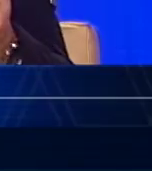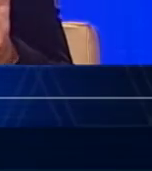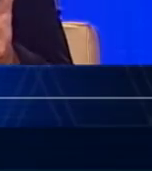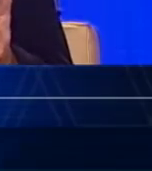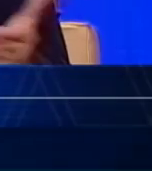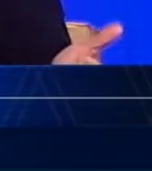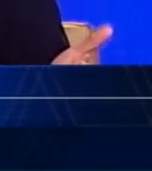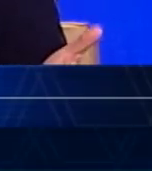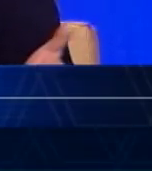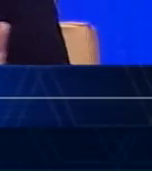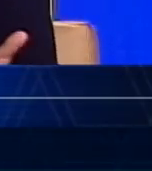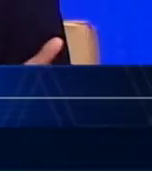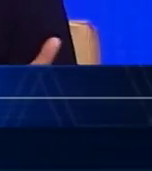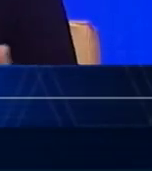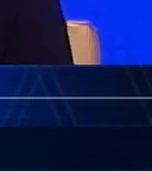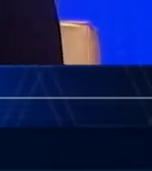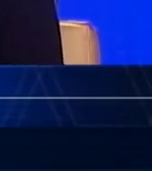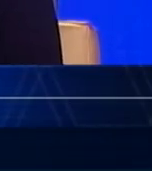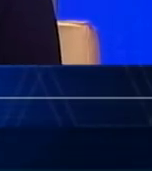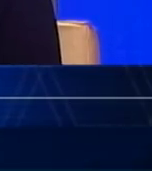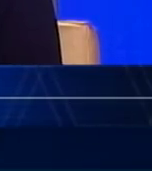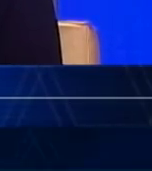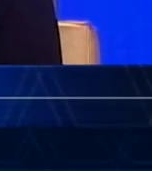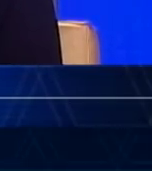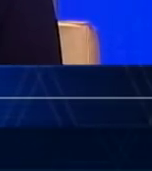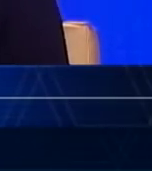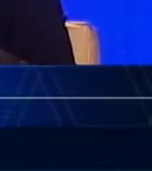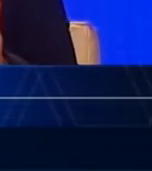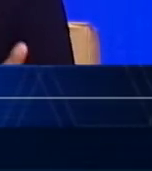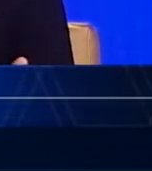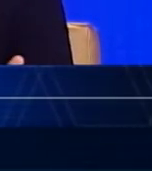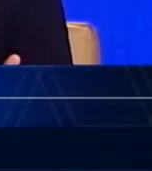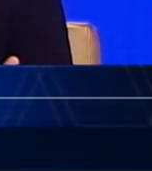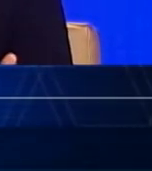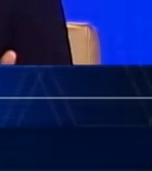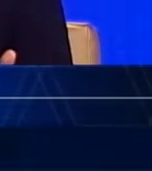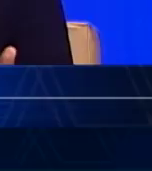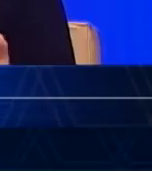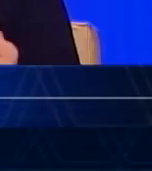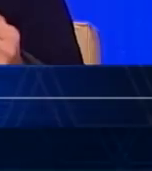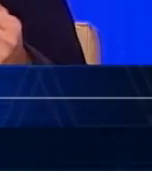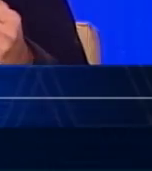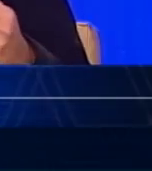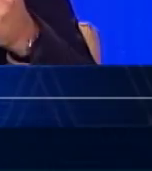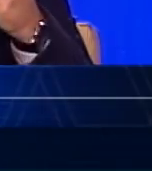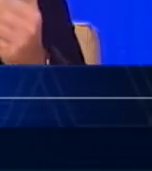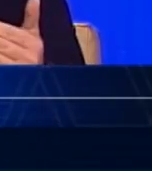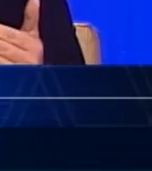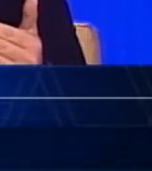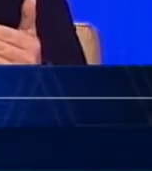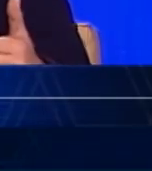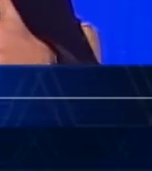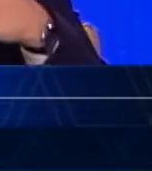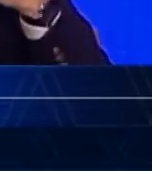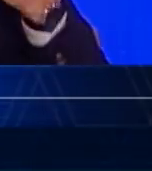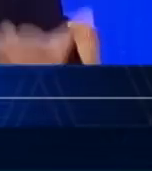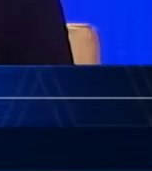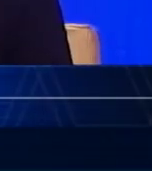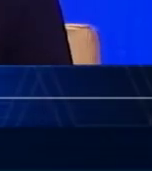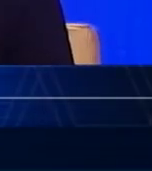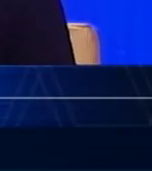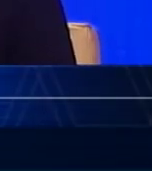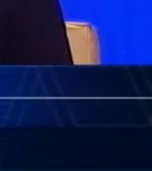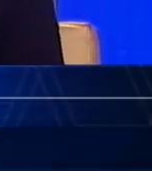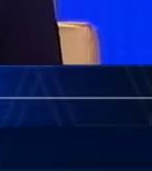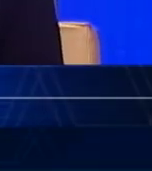discutir, a conversar, es la guerra. Y nadie quiere la guerra. Por eso, desde el campo de la cultura, estamos impulsando la